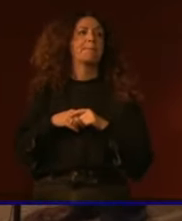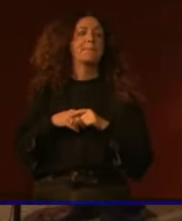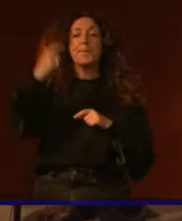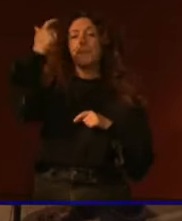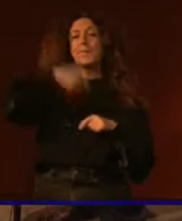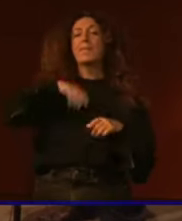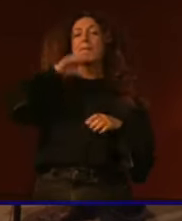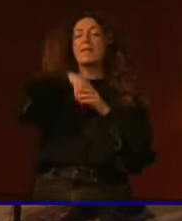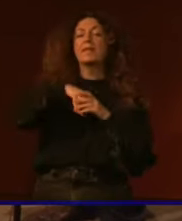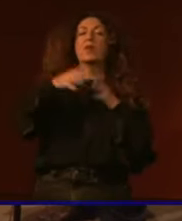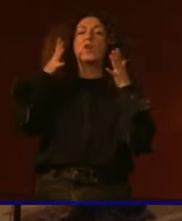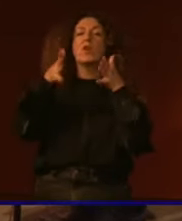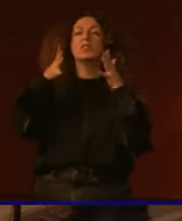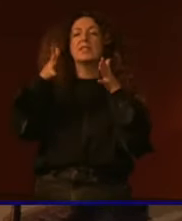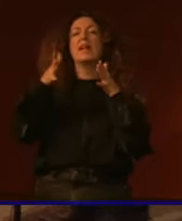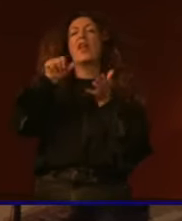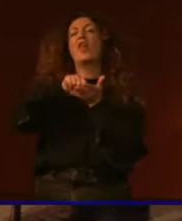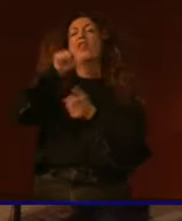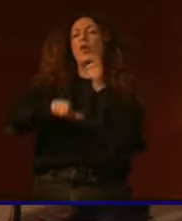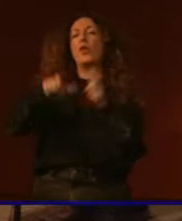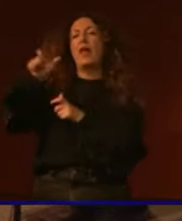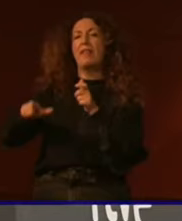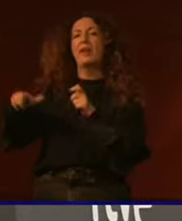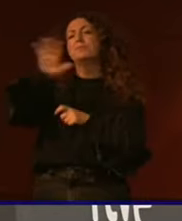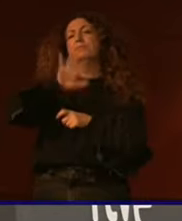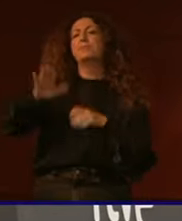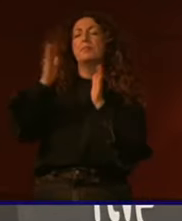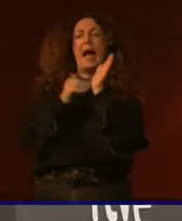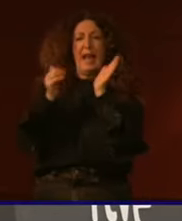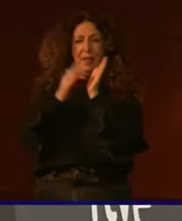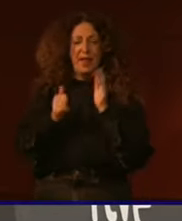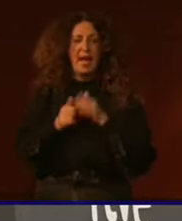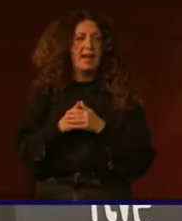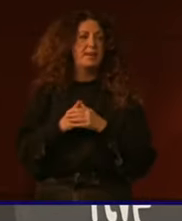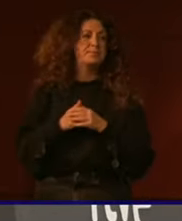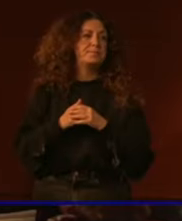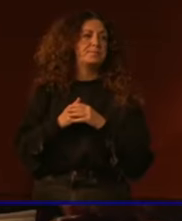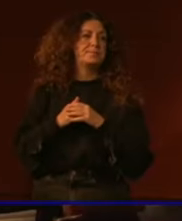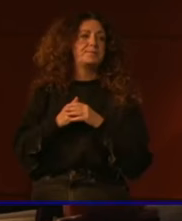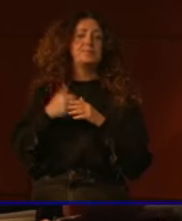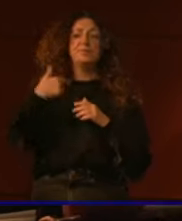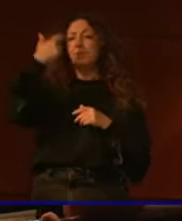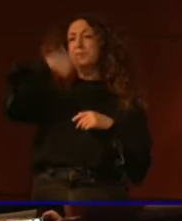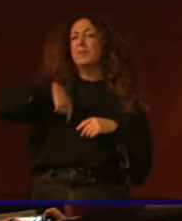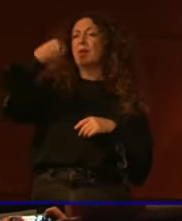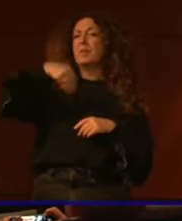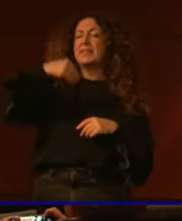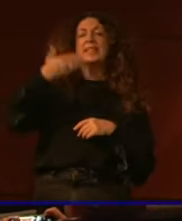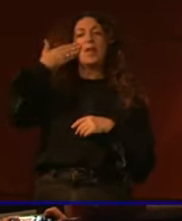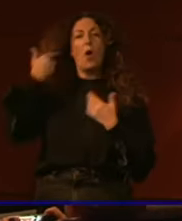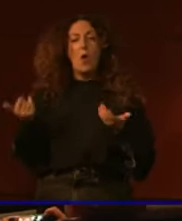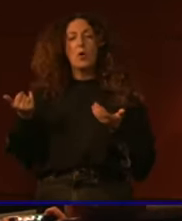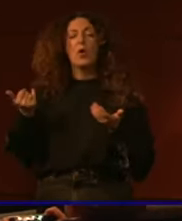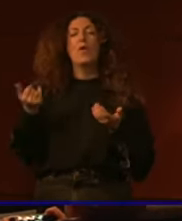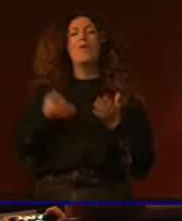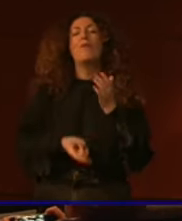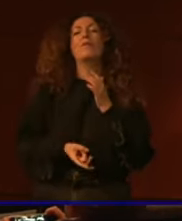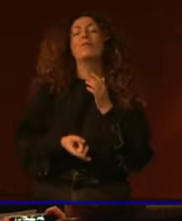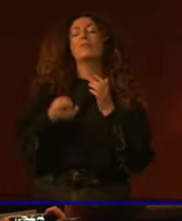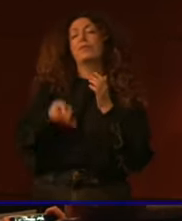miembro del Consejo de la Ciudadanía de la Corporación Valenciana. Soy presidente de honor y fundador de ASICOM,